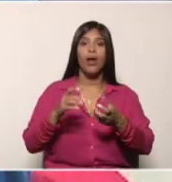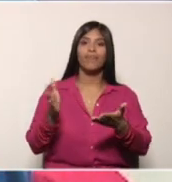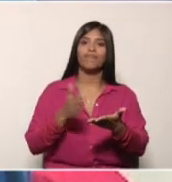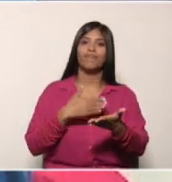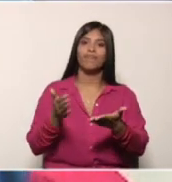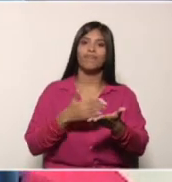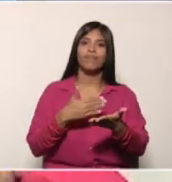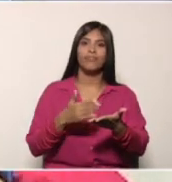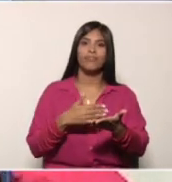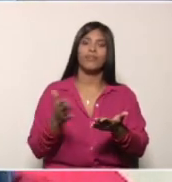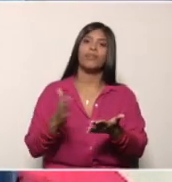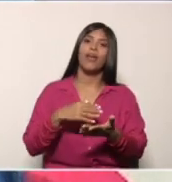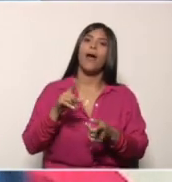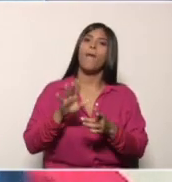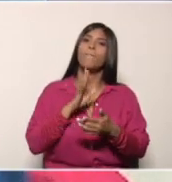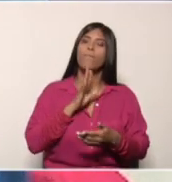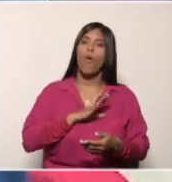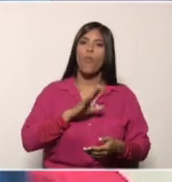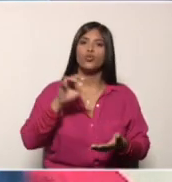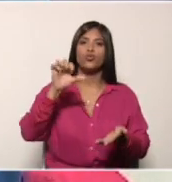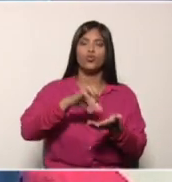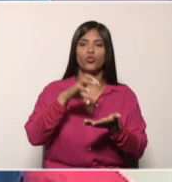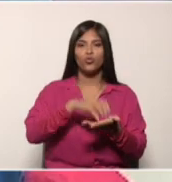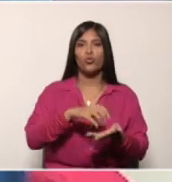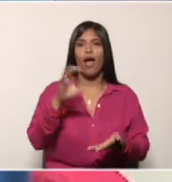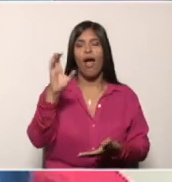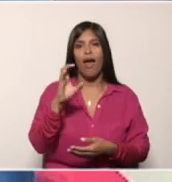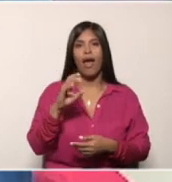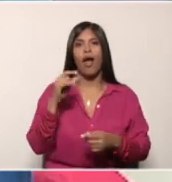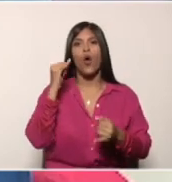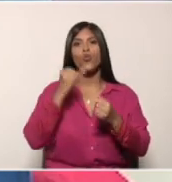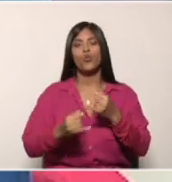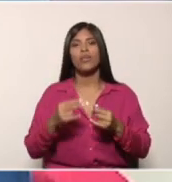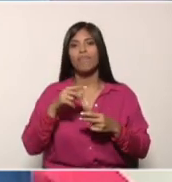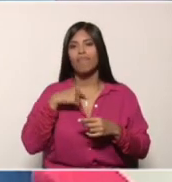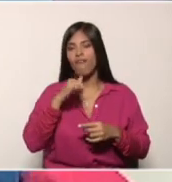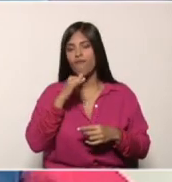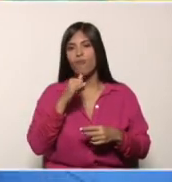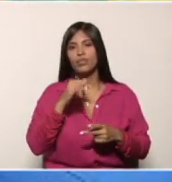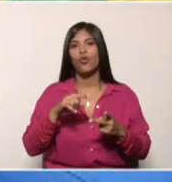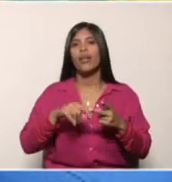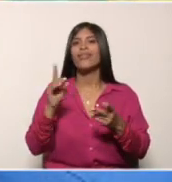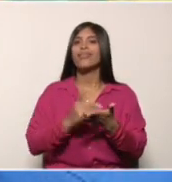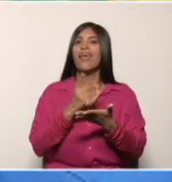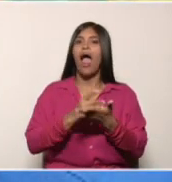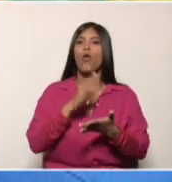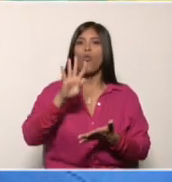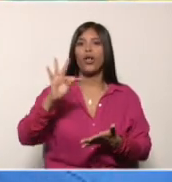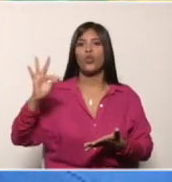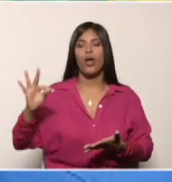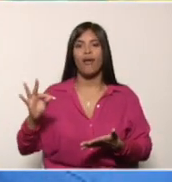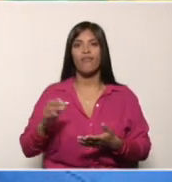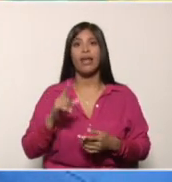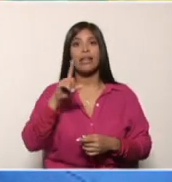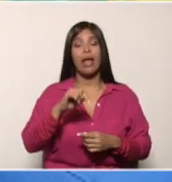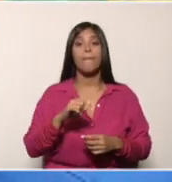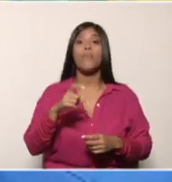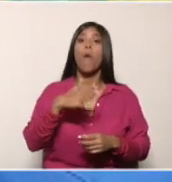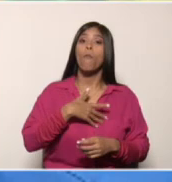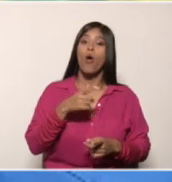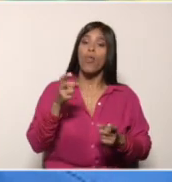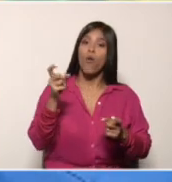pedagógica encartada en los diarios Ciudad Caracas, Últimas Noticias, Correo del Orinoco y el diario 4F. También te invitamos a buscar